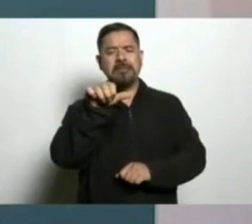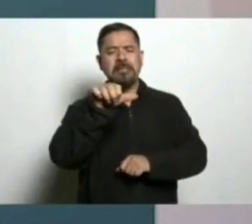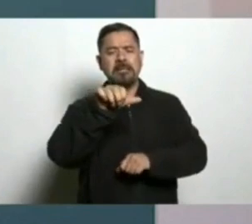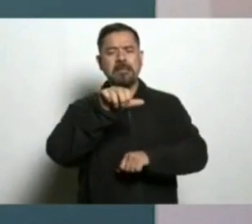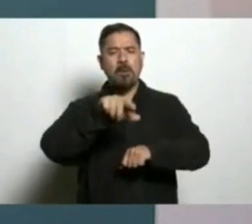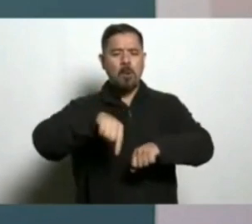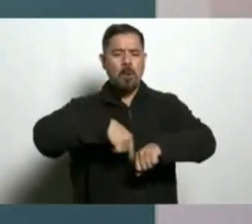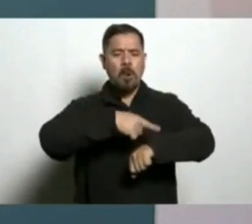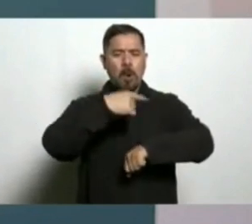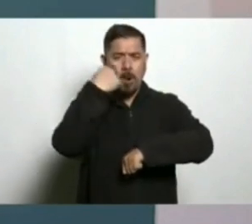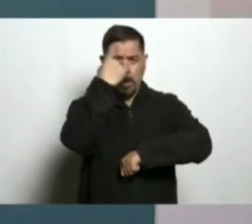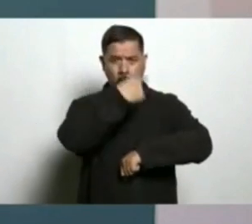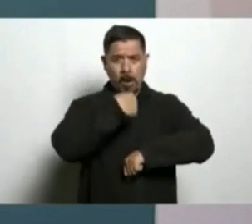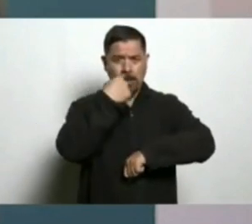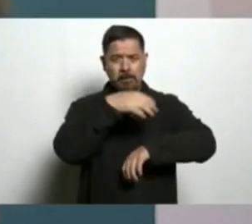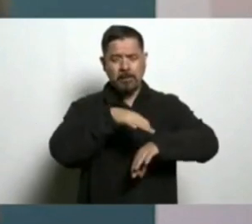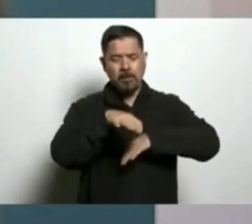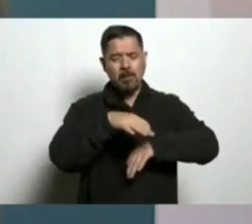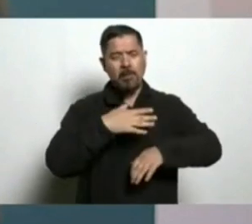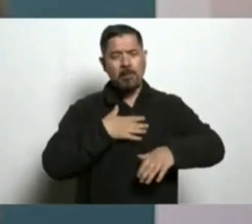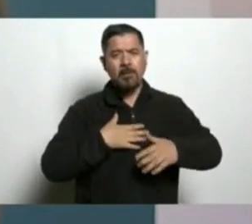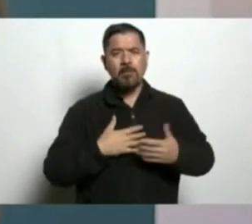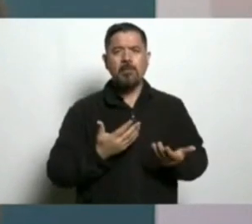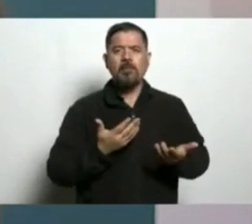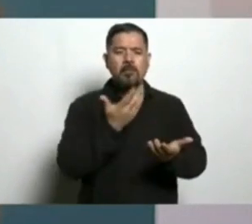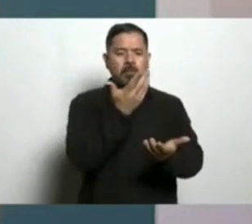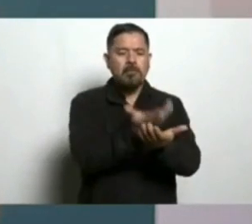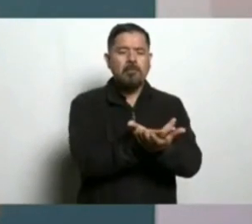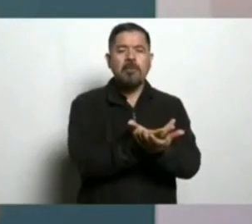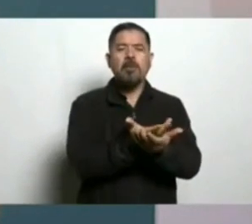horas, no había día de descanso.